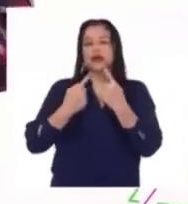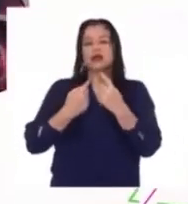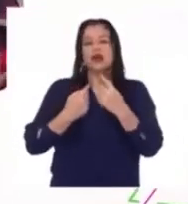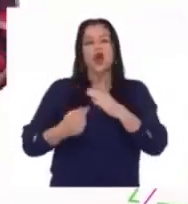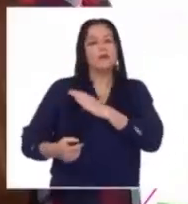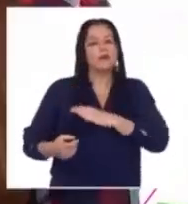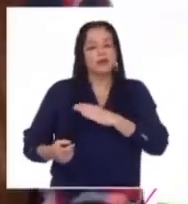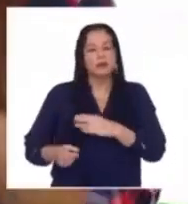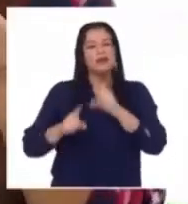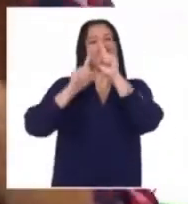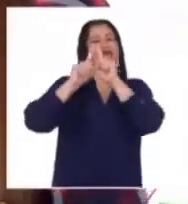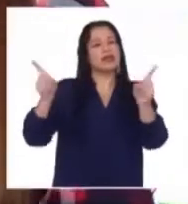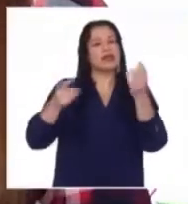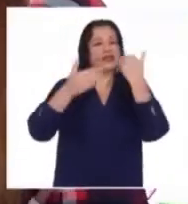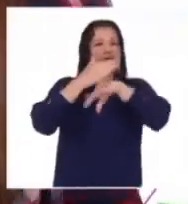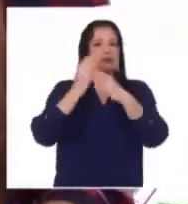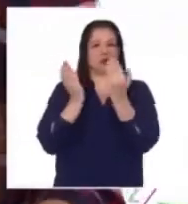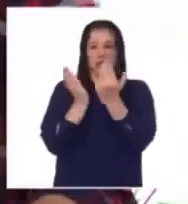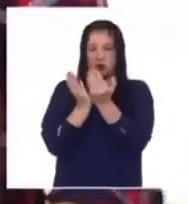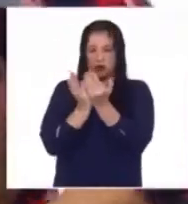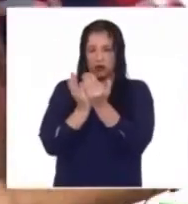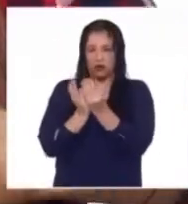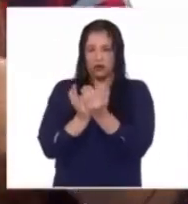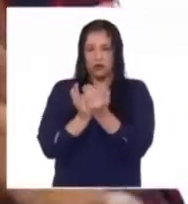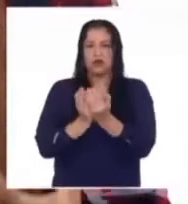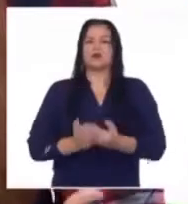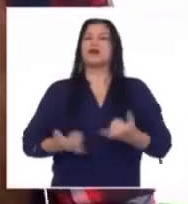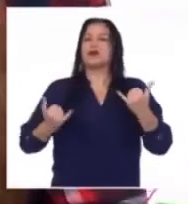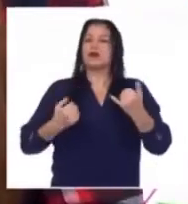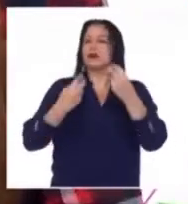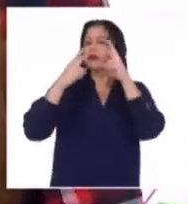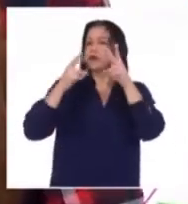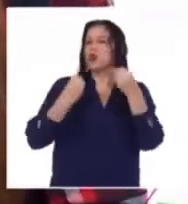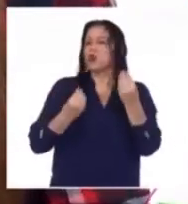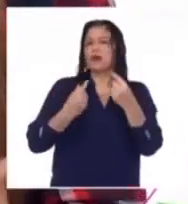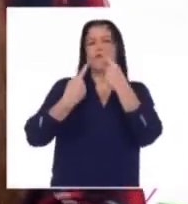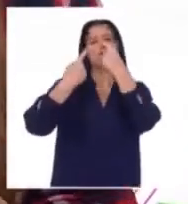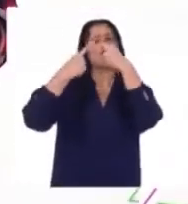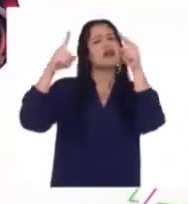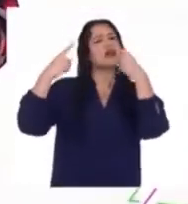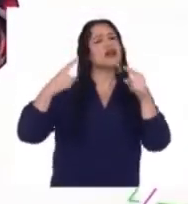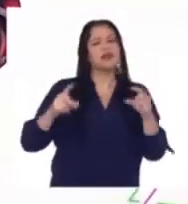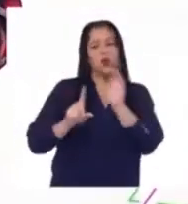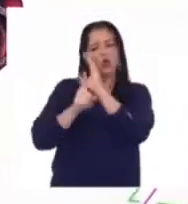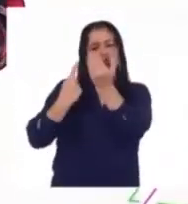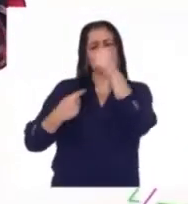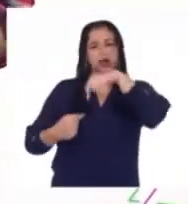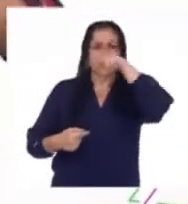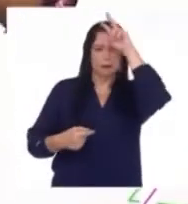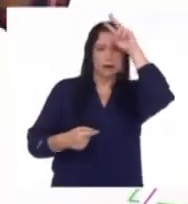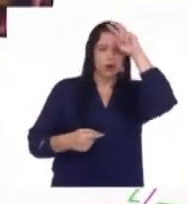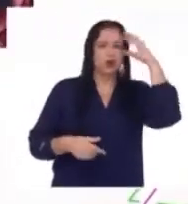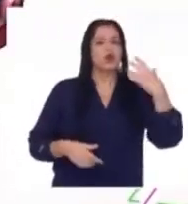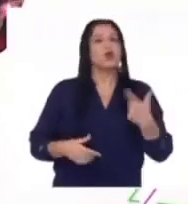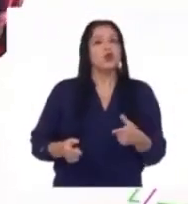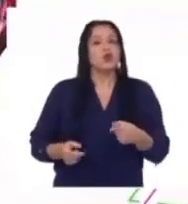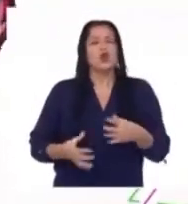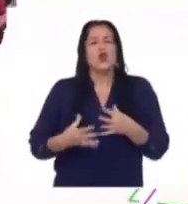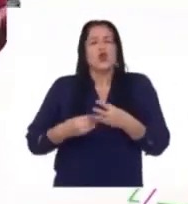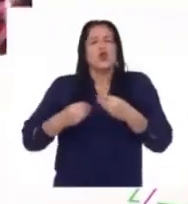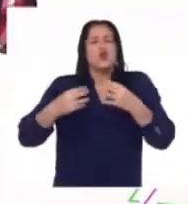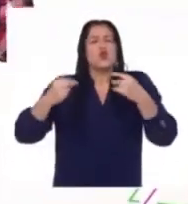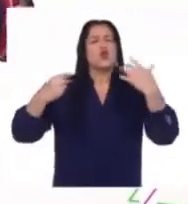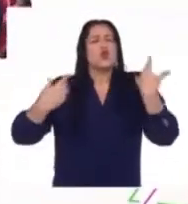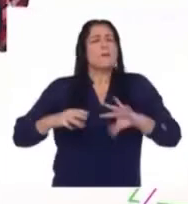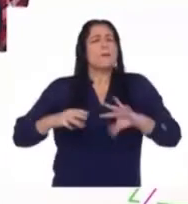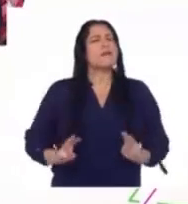ambiente escolar. Entonces, veamos cómo la diversidad cultural que tiene nuestro país resulta ser de una riqueza